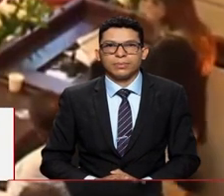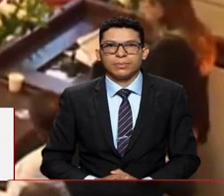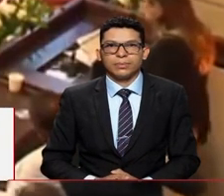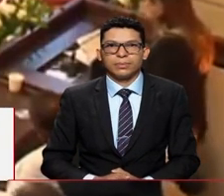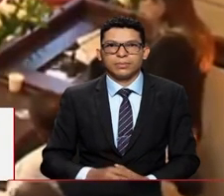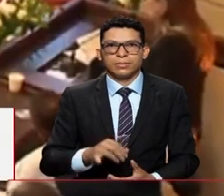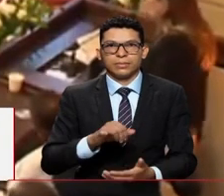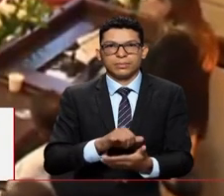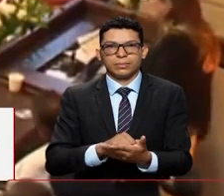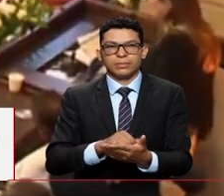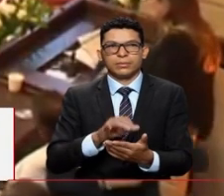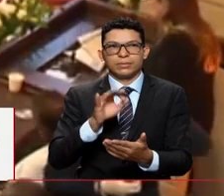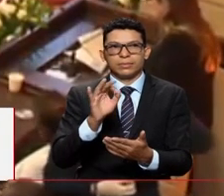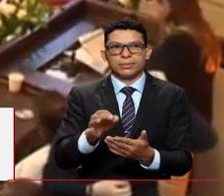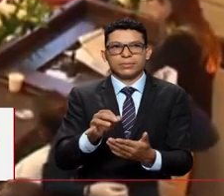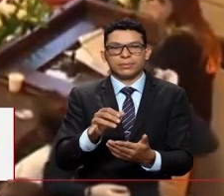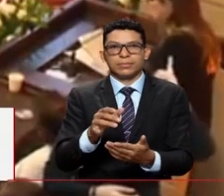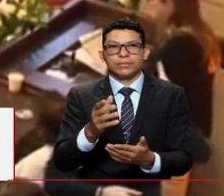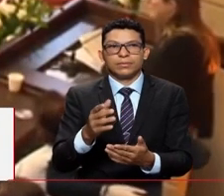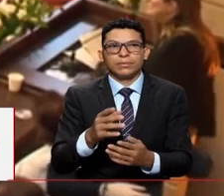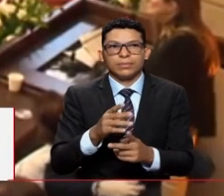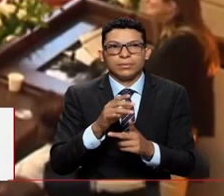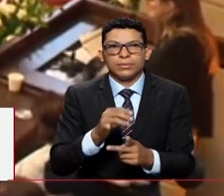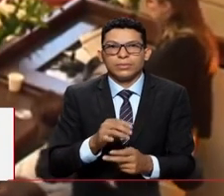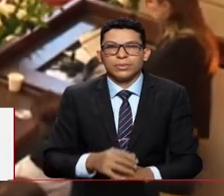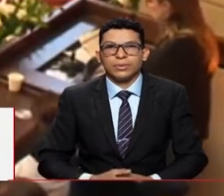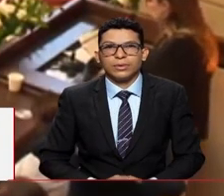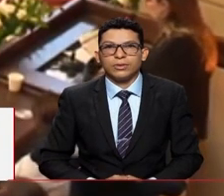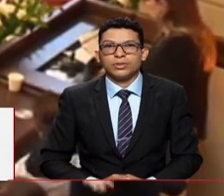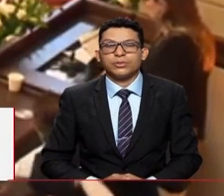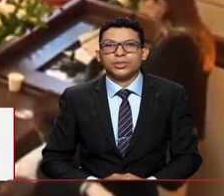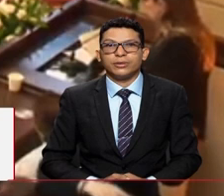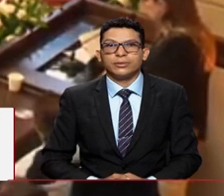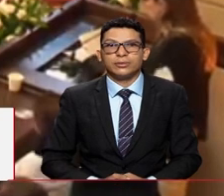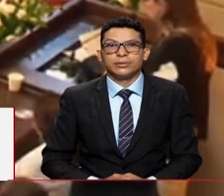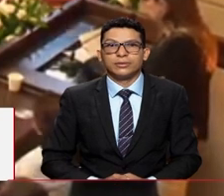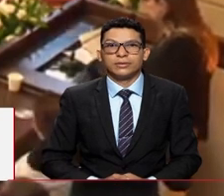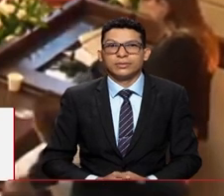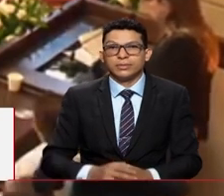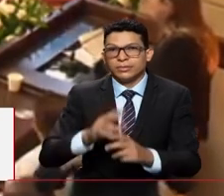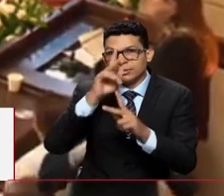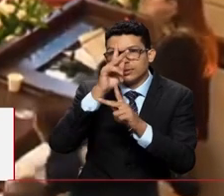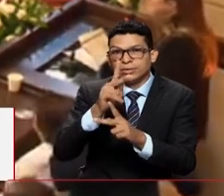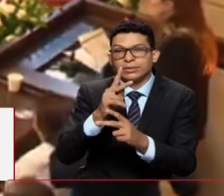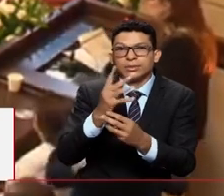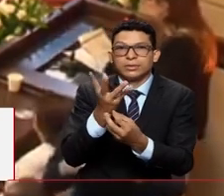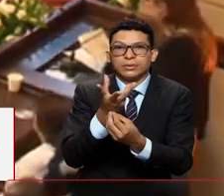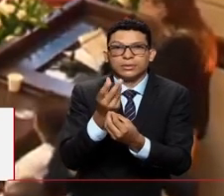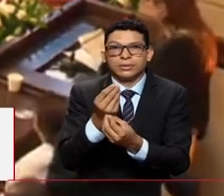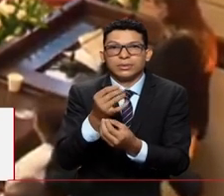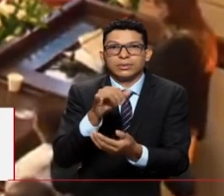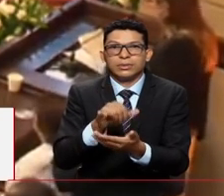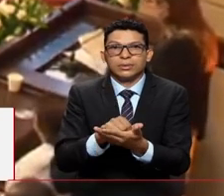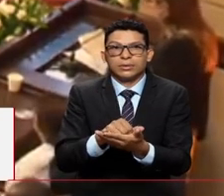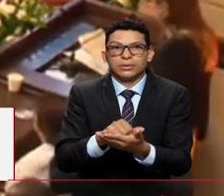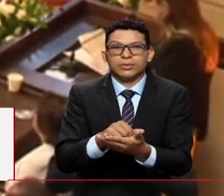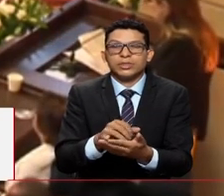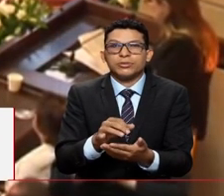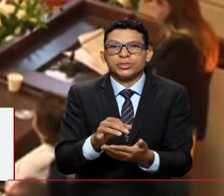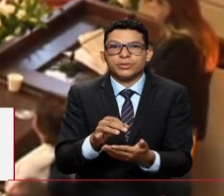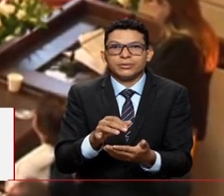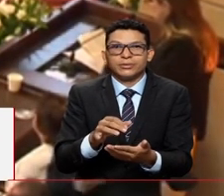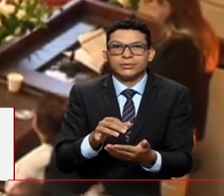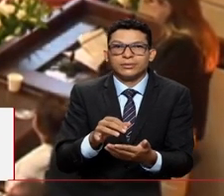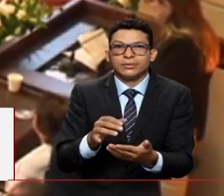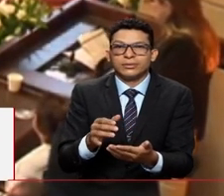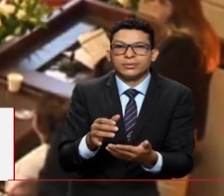Recuerdo cuando un día nos anunció que donería Colombia la totalidad de su colección de arte reunida a lo largo de 35